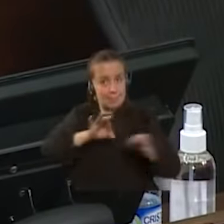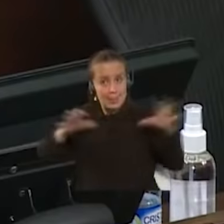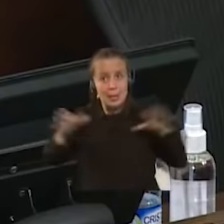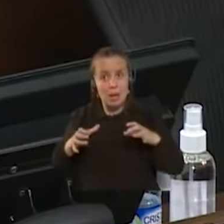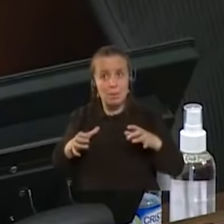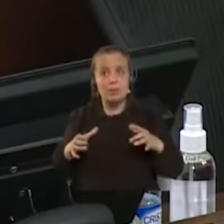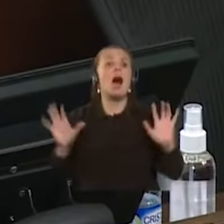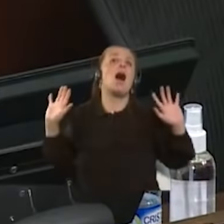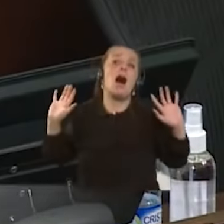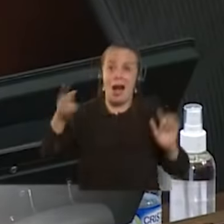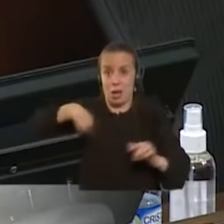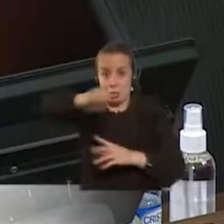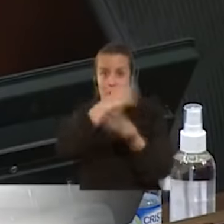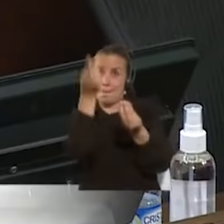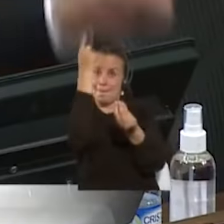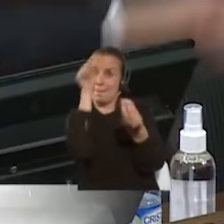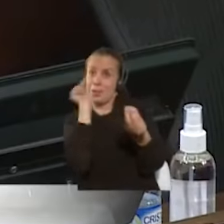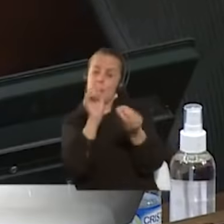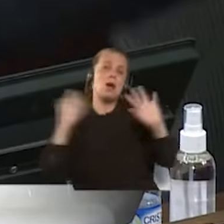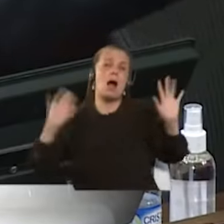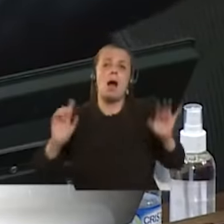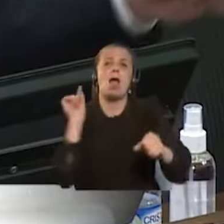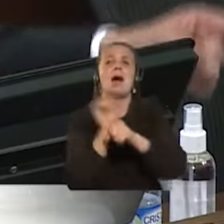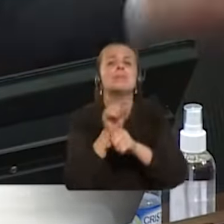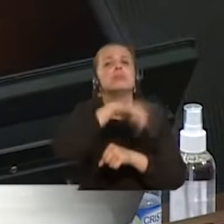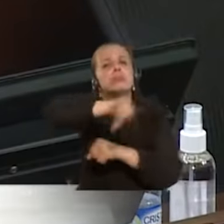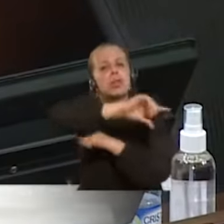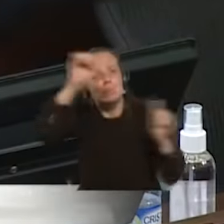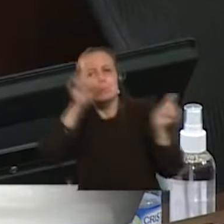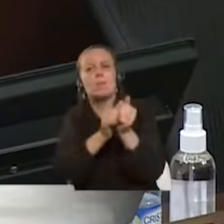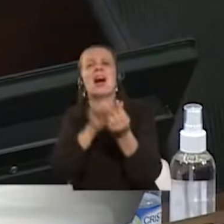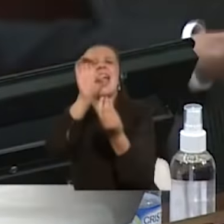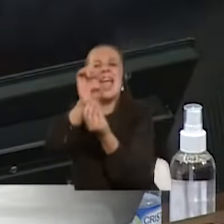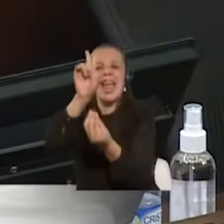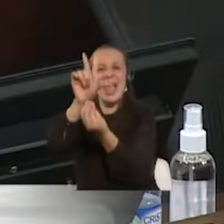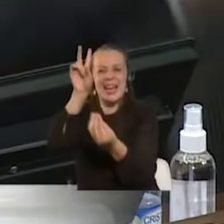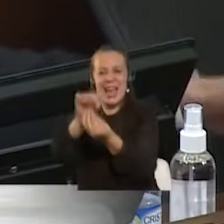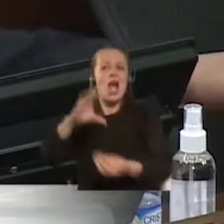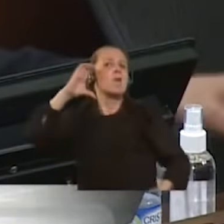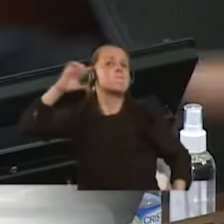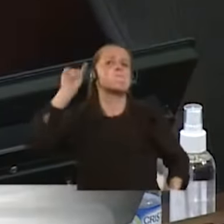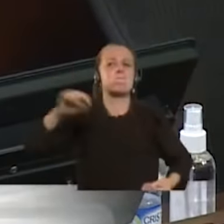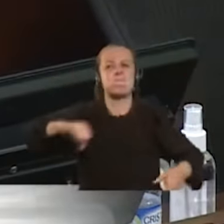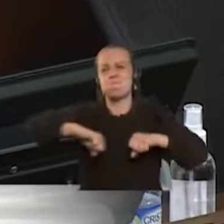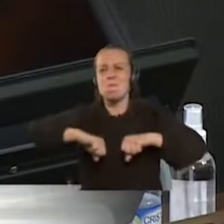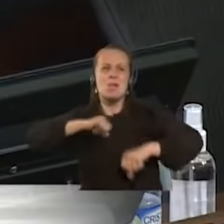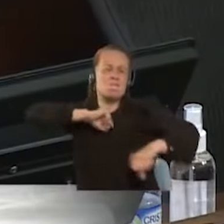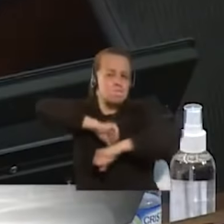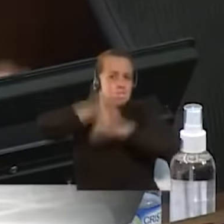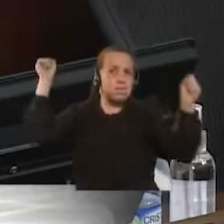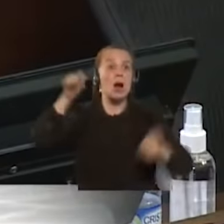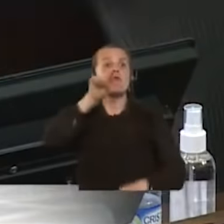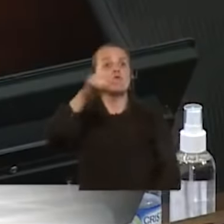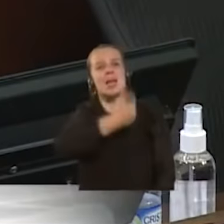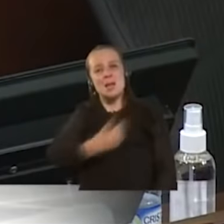no me había querido referir a su partido, que acompaña el ELN activo en el terrorismo a su